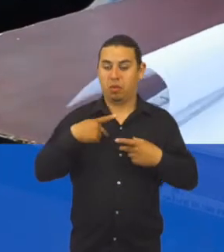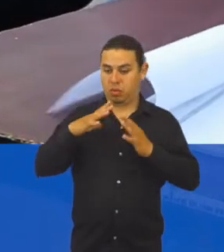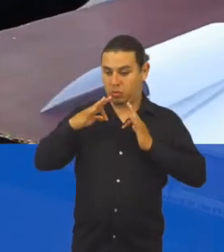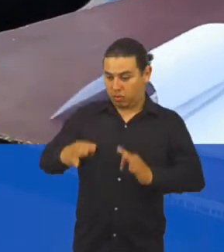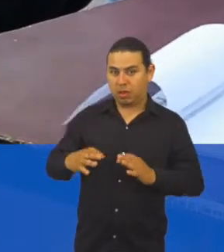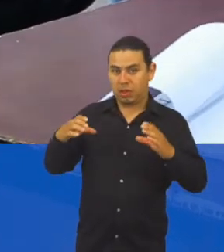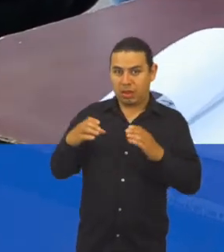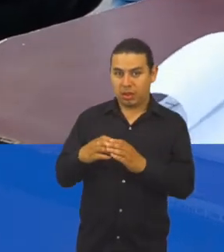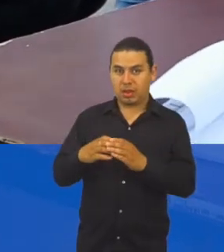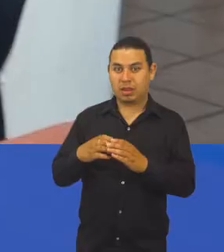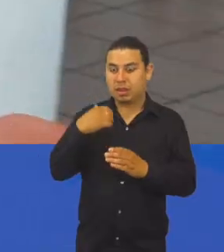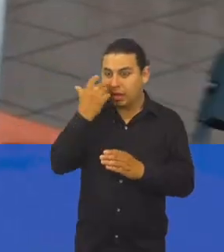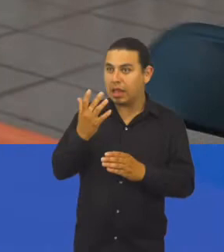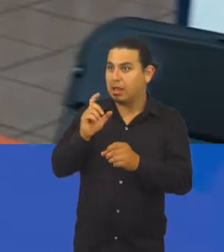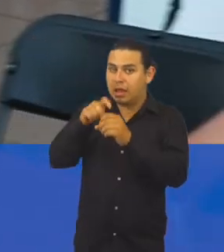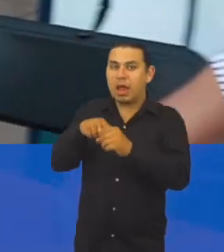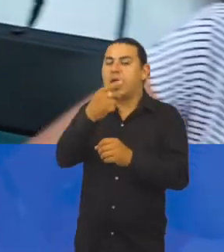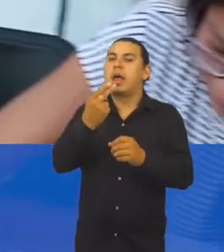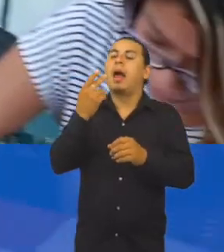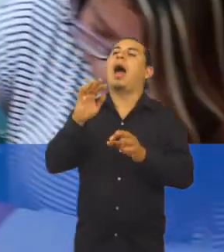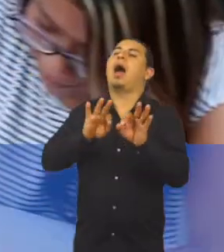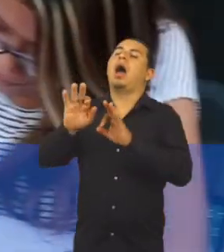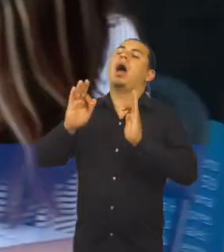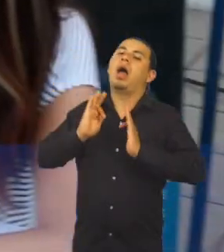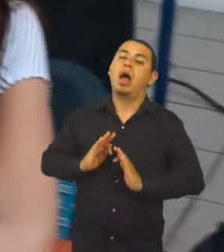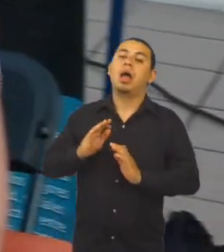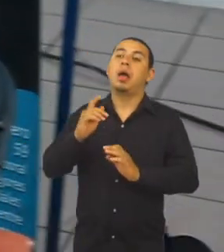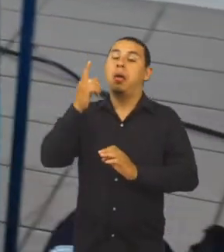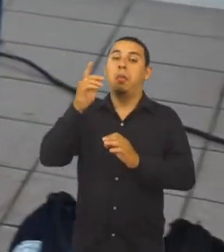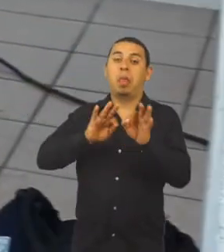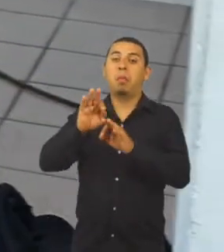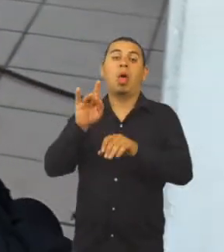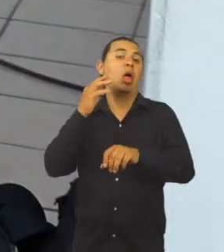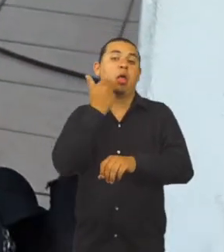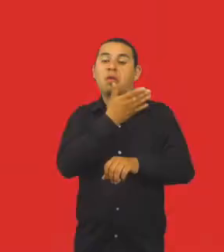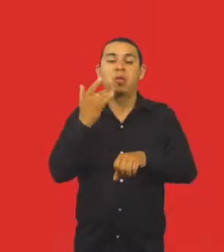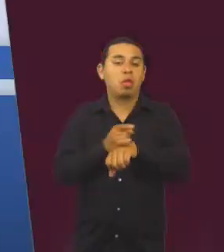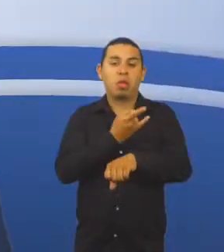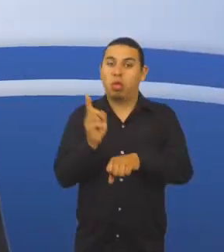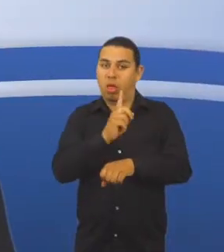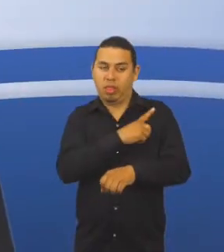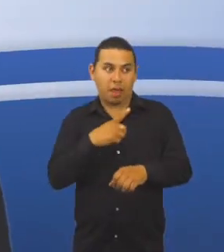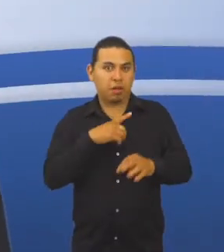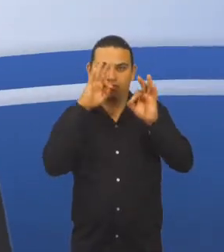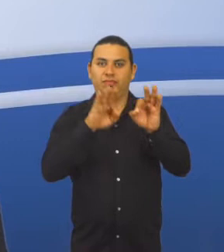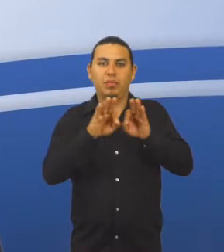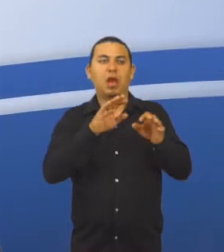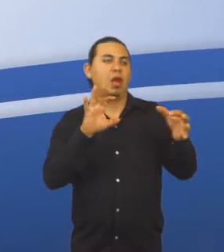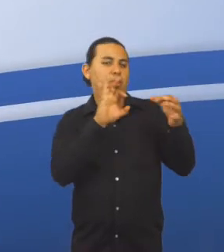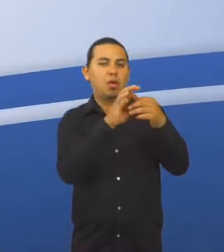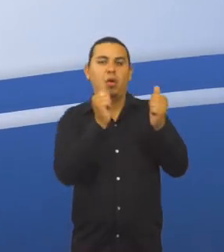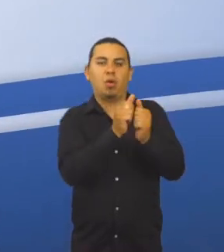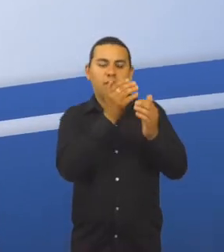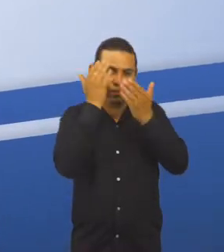a tú como buscador, saber tu perfil y ayudarte a buscar un empleo adecuado para ti. ¿Quieres saber más sobre